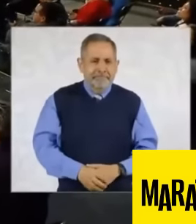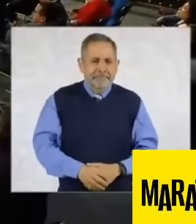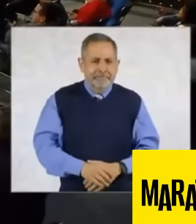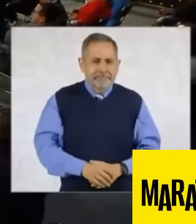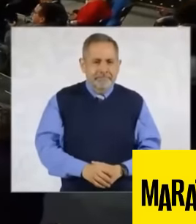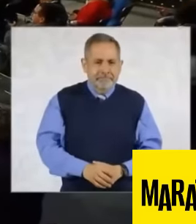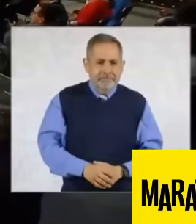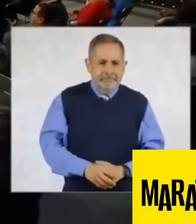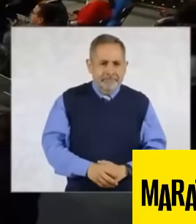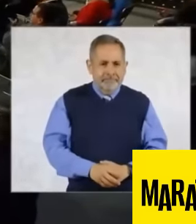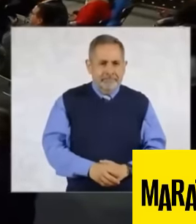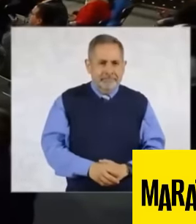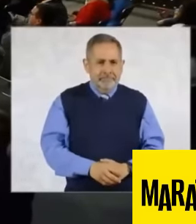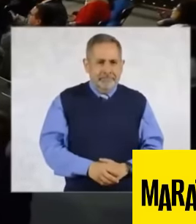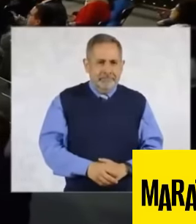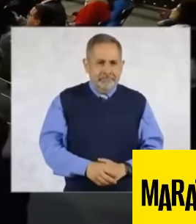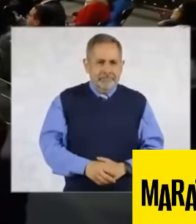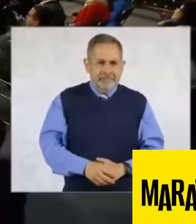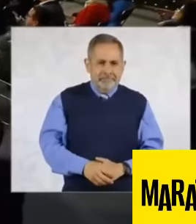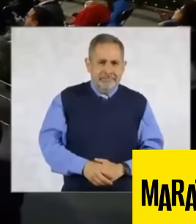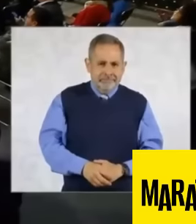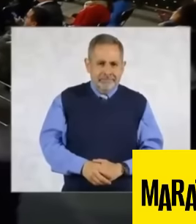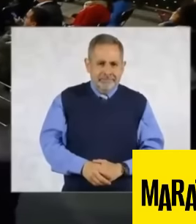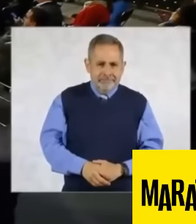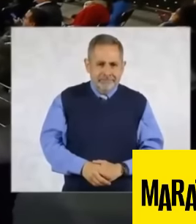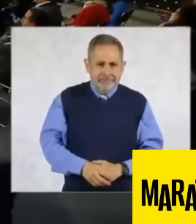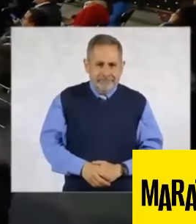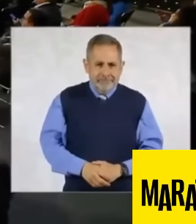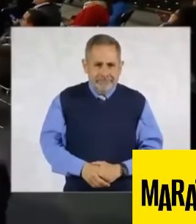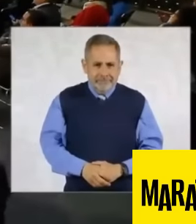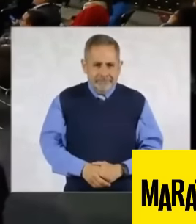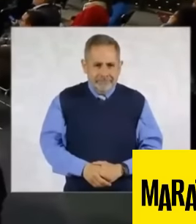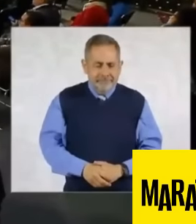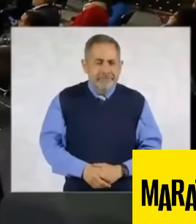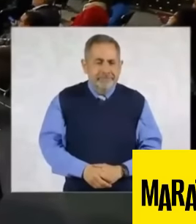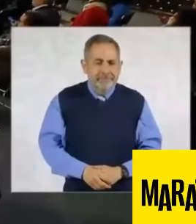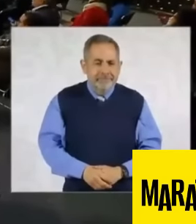QR muy moderno es que está